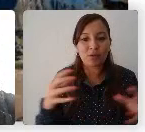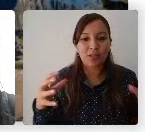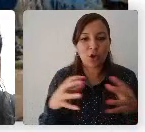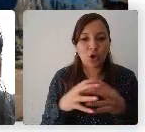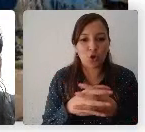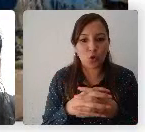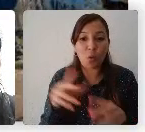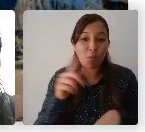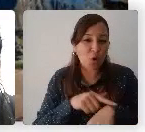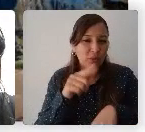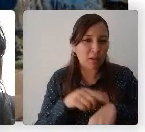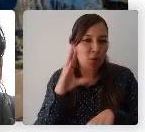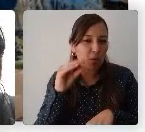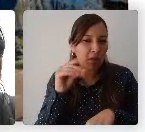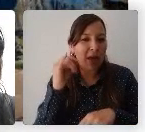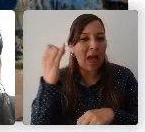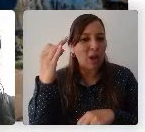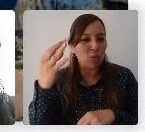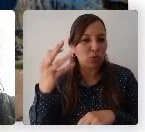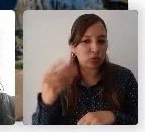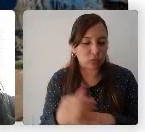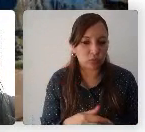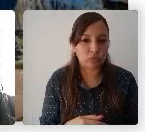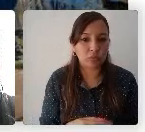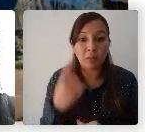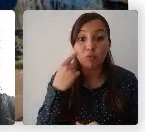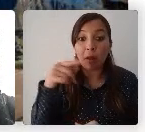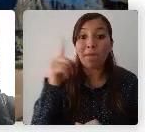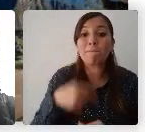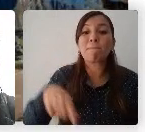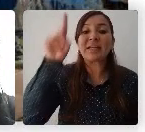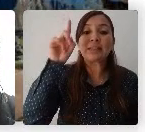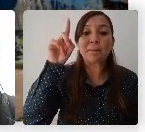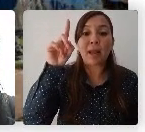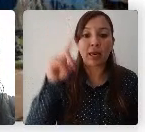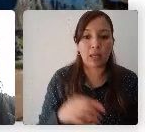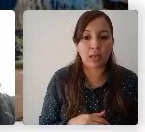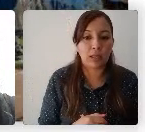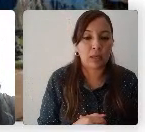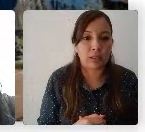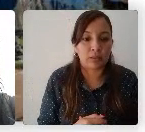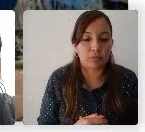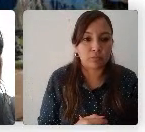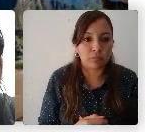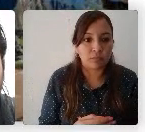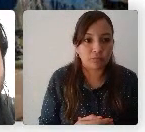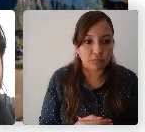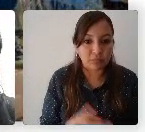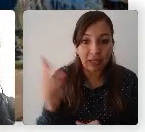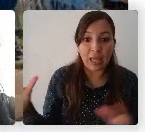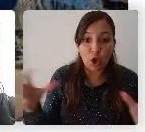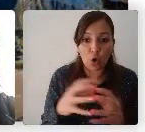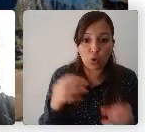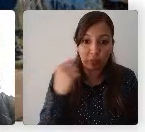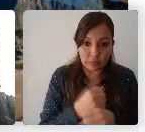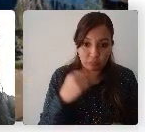tema de tiempo, pero vamos a tocar las principales, algunos que nosotros actualmente venimos trabajando en todo el